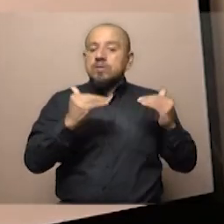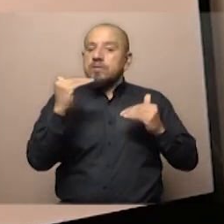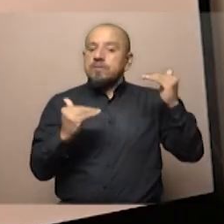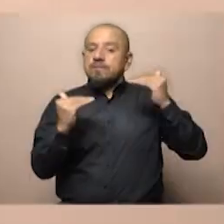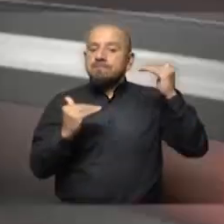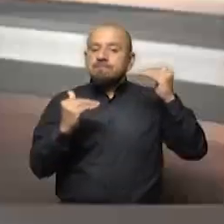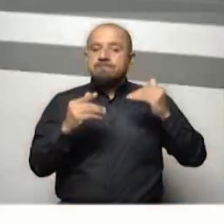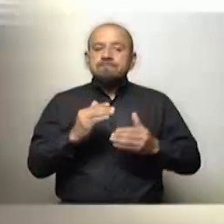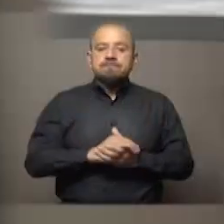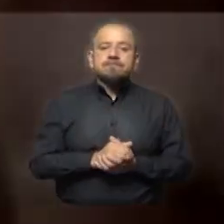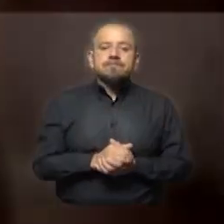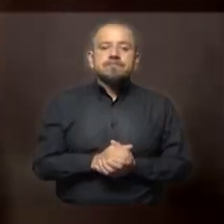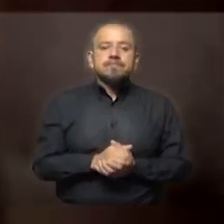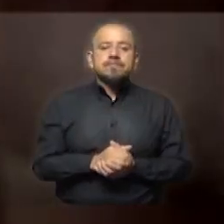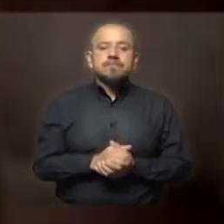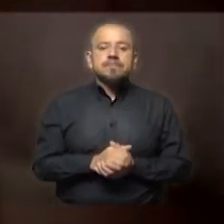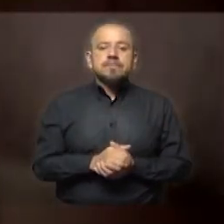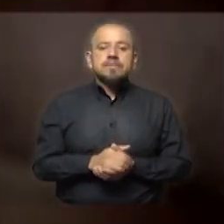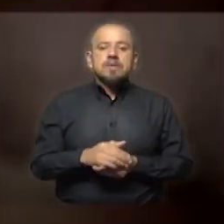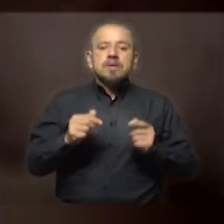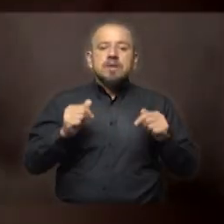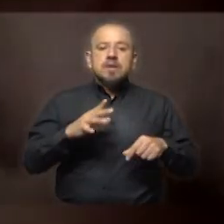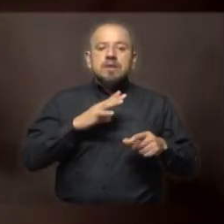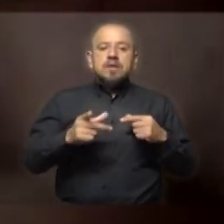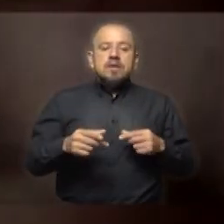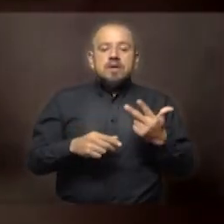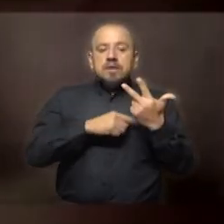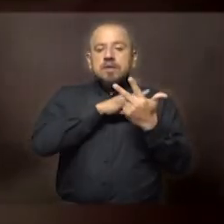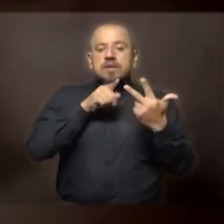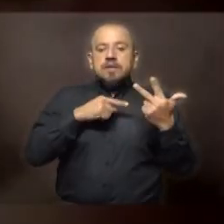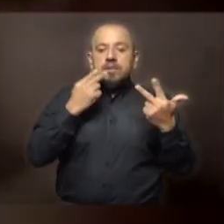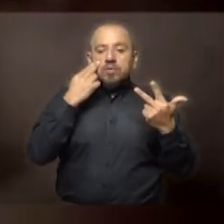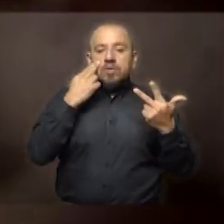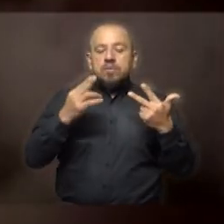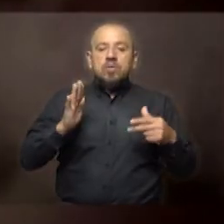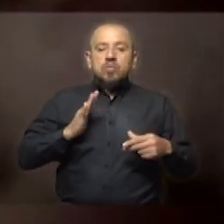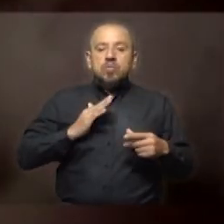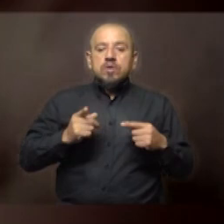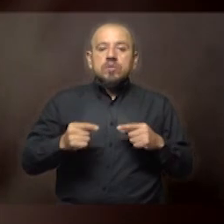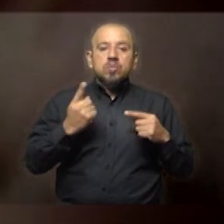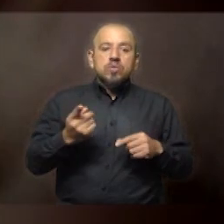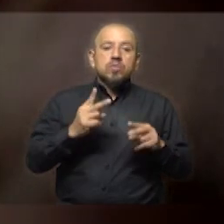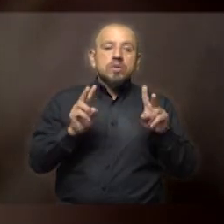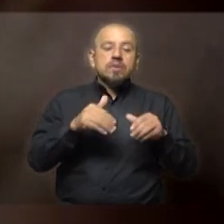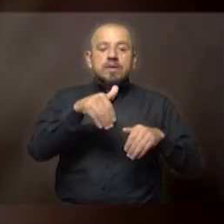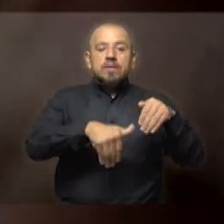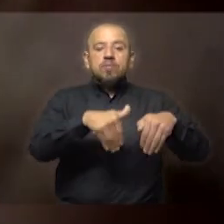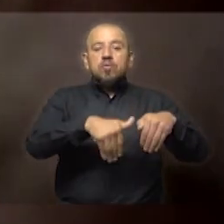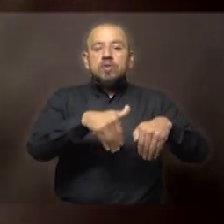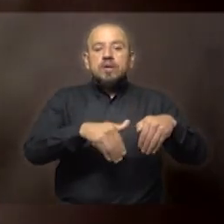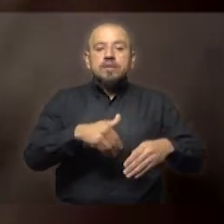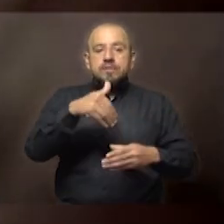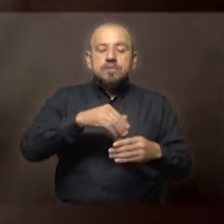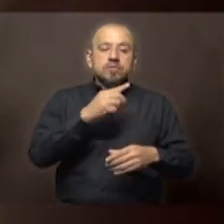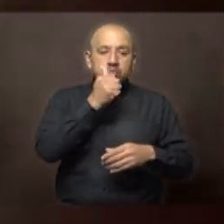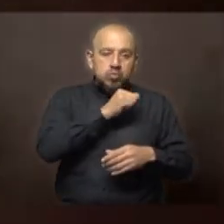tremenda Acá hay como tres este problemas con respecto a la mujer uno es el del sufragio sin embargo ese es el de más fácil